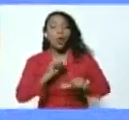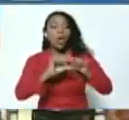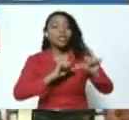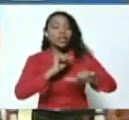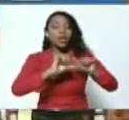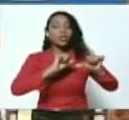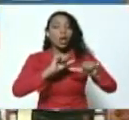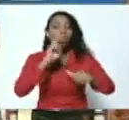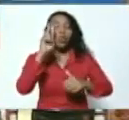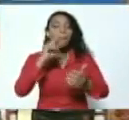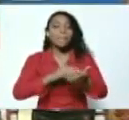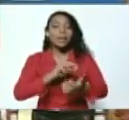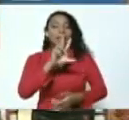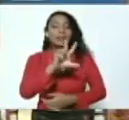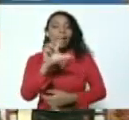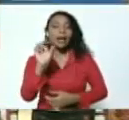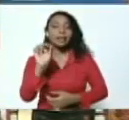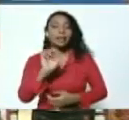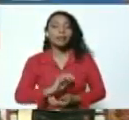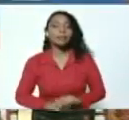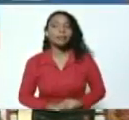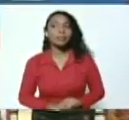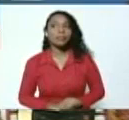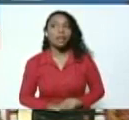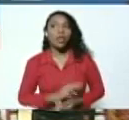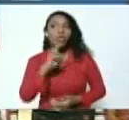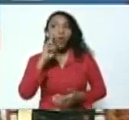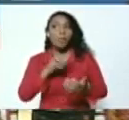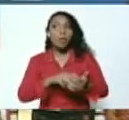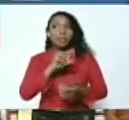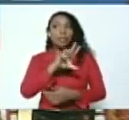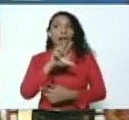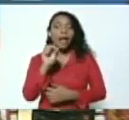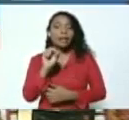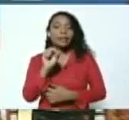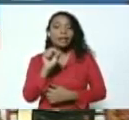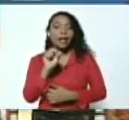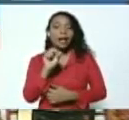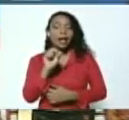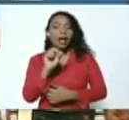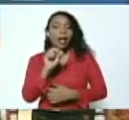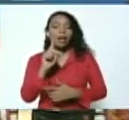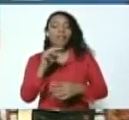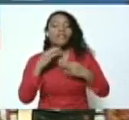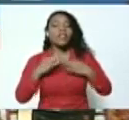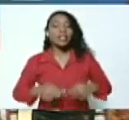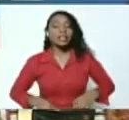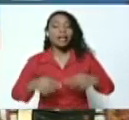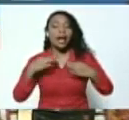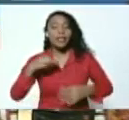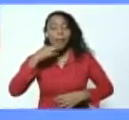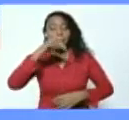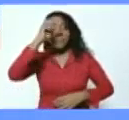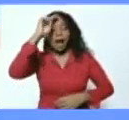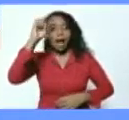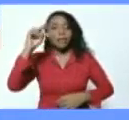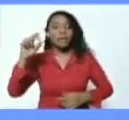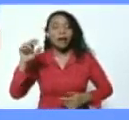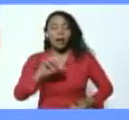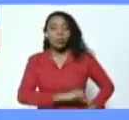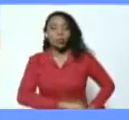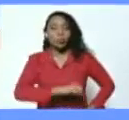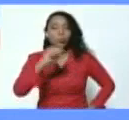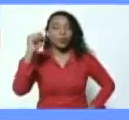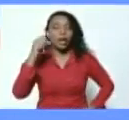el 2030. El 2030, la partida física del Padre Libertador, y que dio